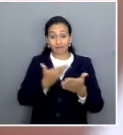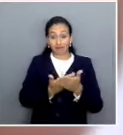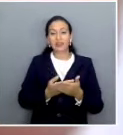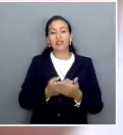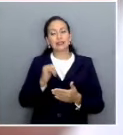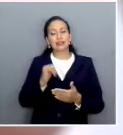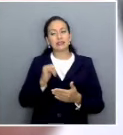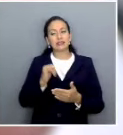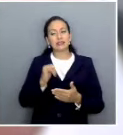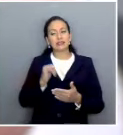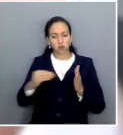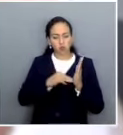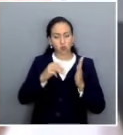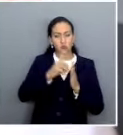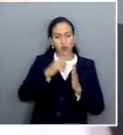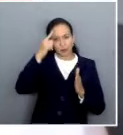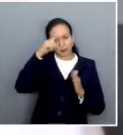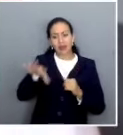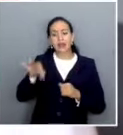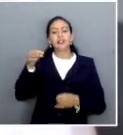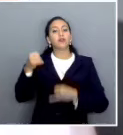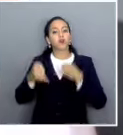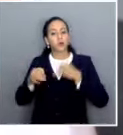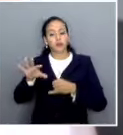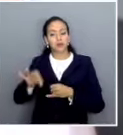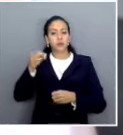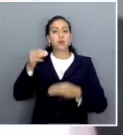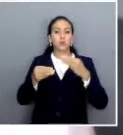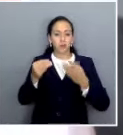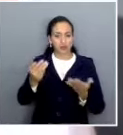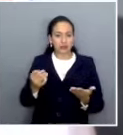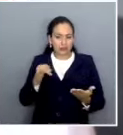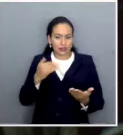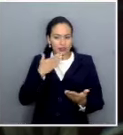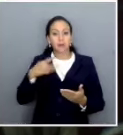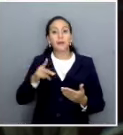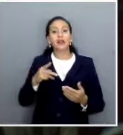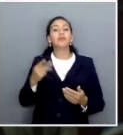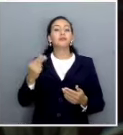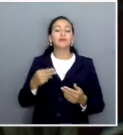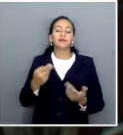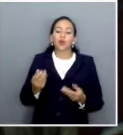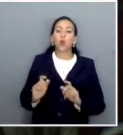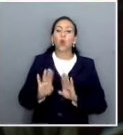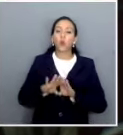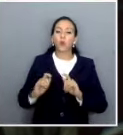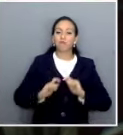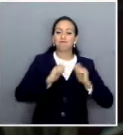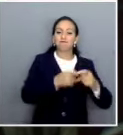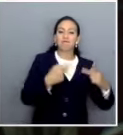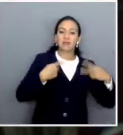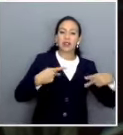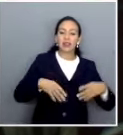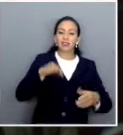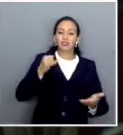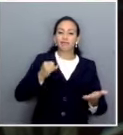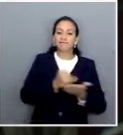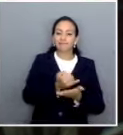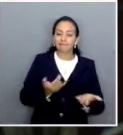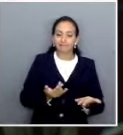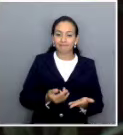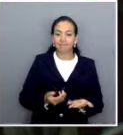estricto de selección de juzgadores que pase por el refrendo de la ciudadanía. Para el canal del Poder Judicial de la Federación,